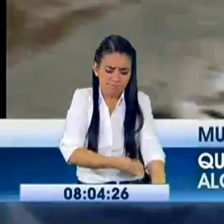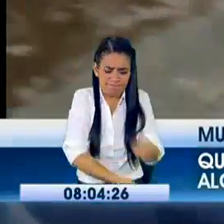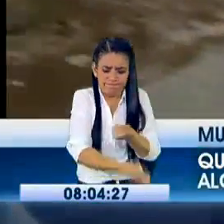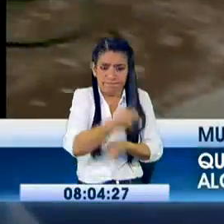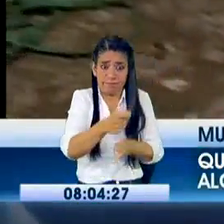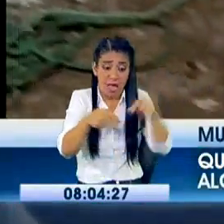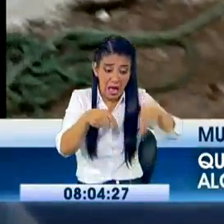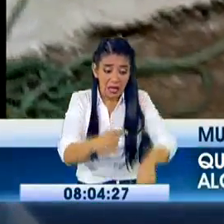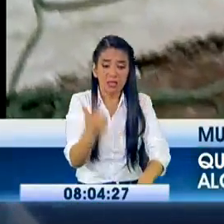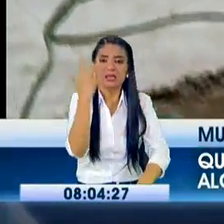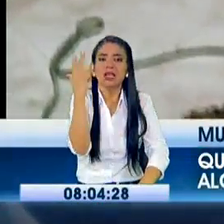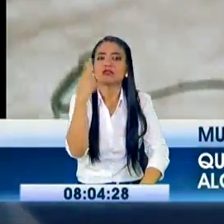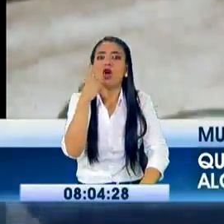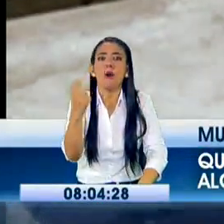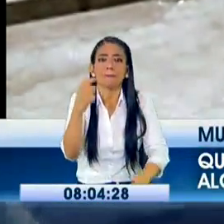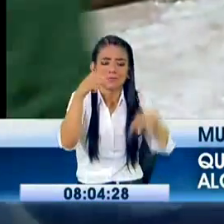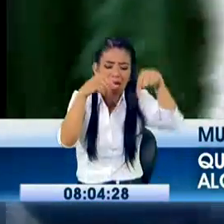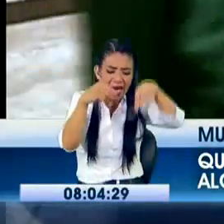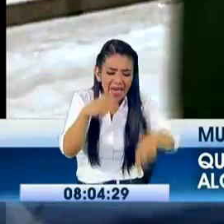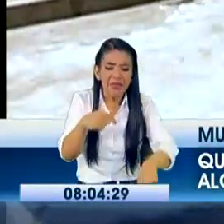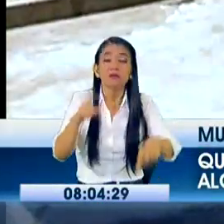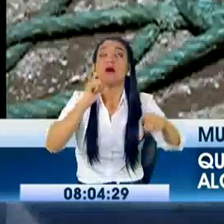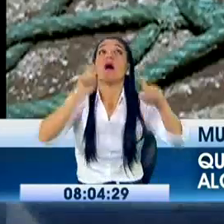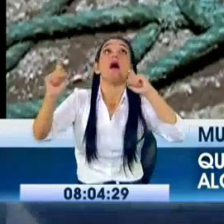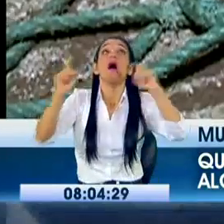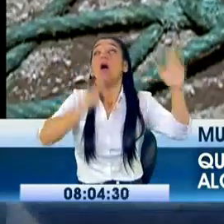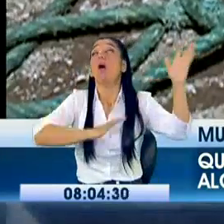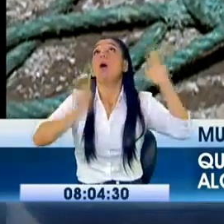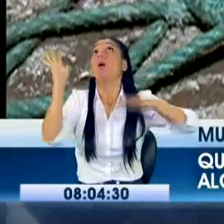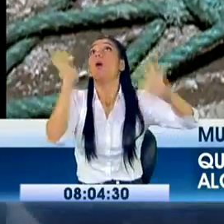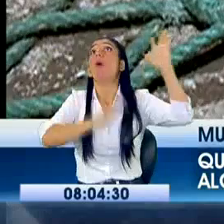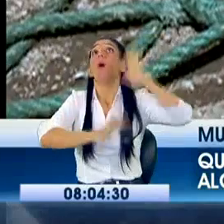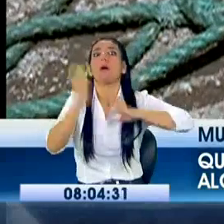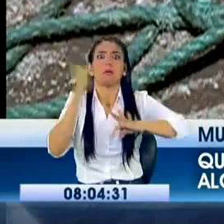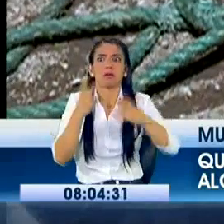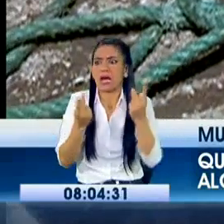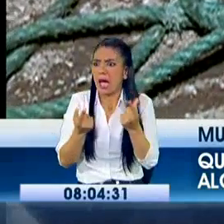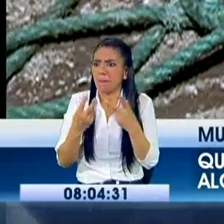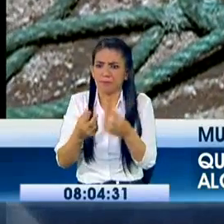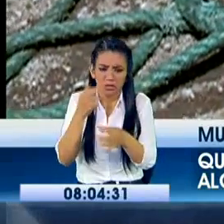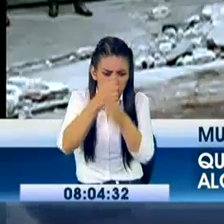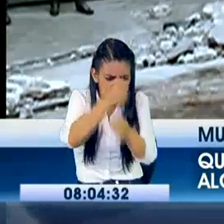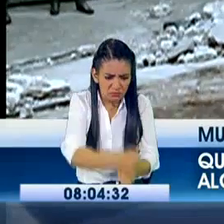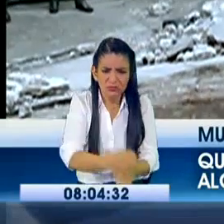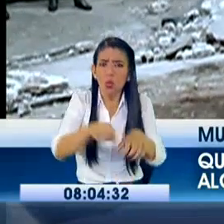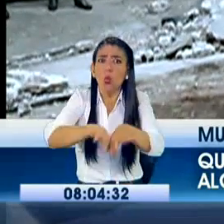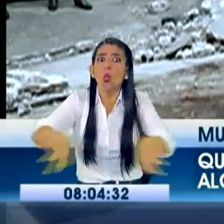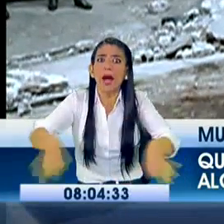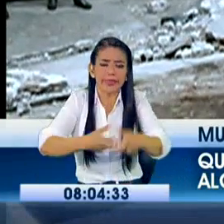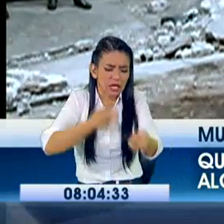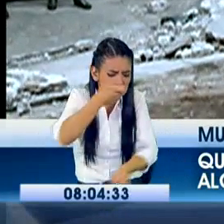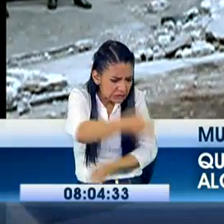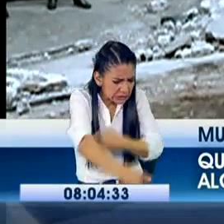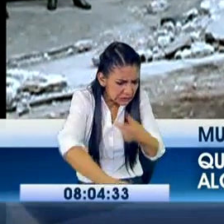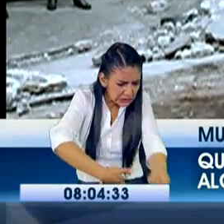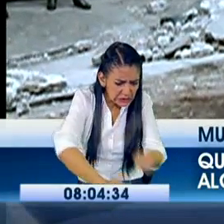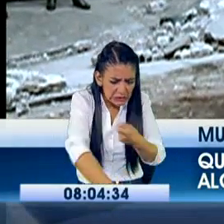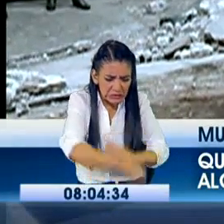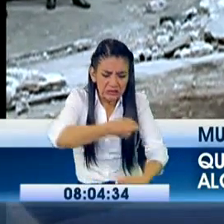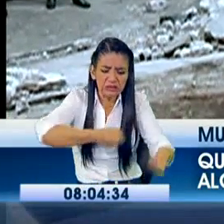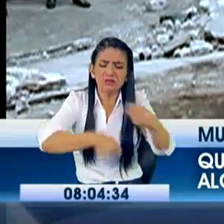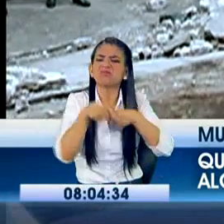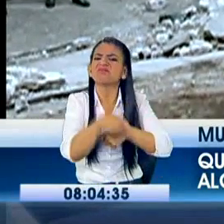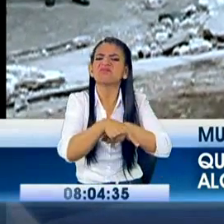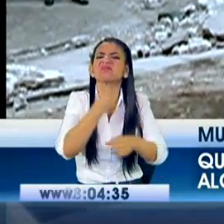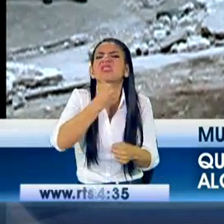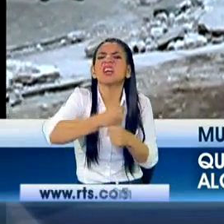tres obreros que aparentemente se estaban asfixiando. Rápidamente buscaron una cuerda para poder evacuar a los trabajadores que habrían sido contratados